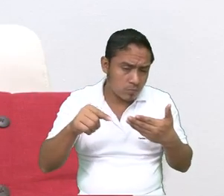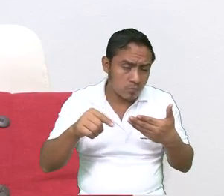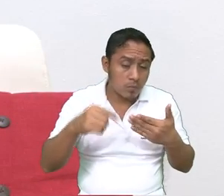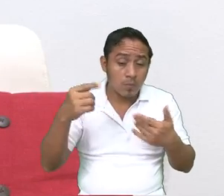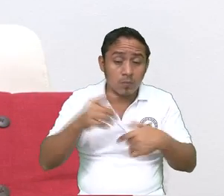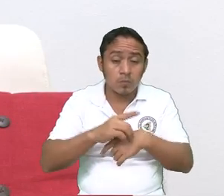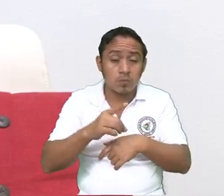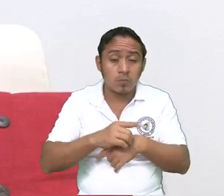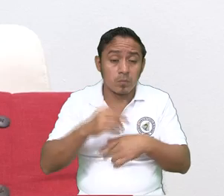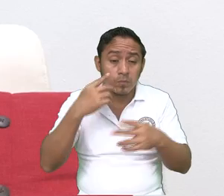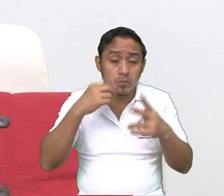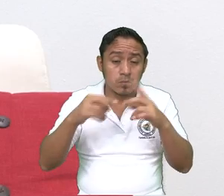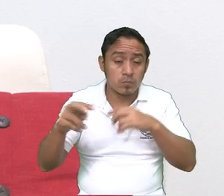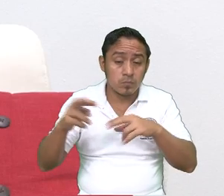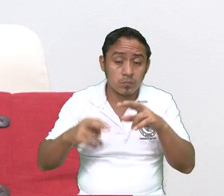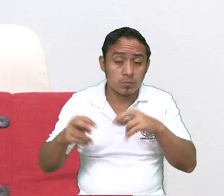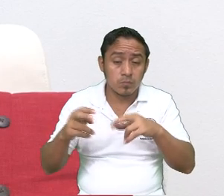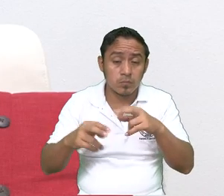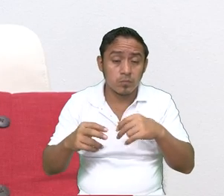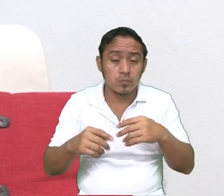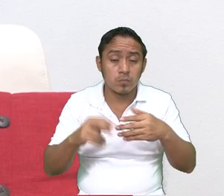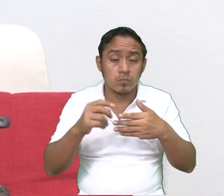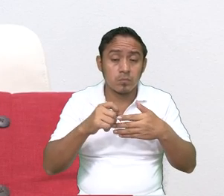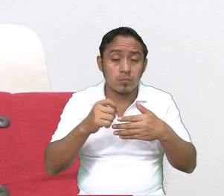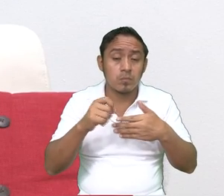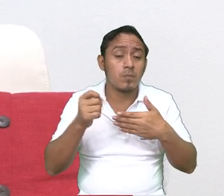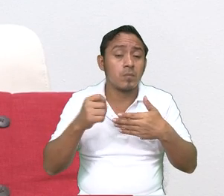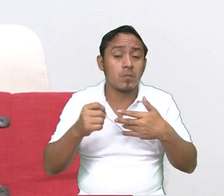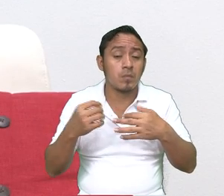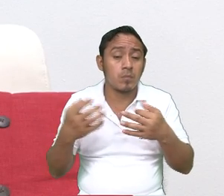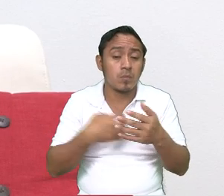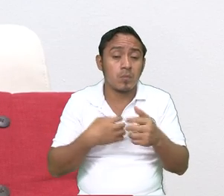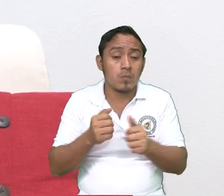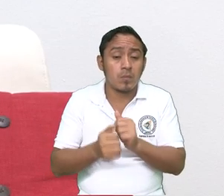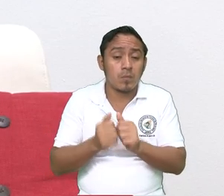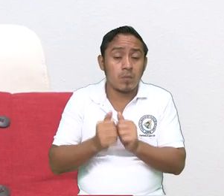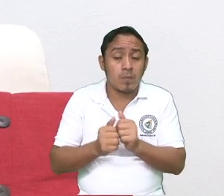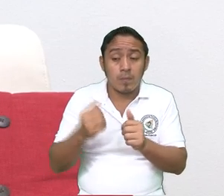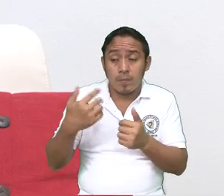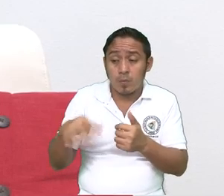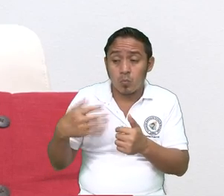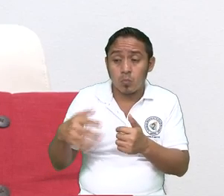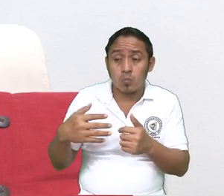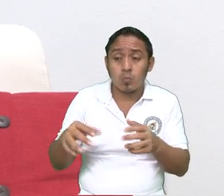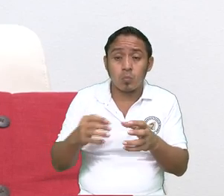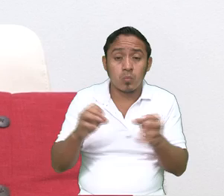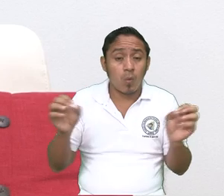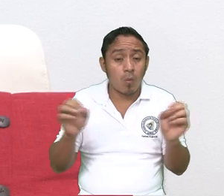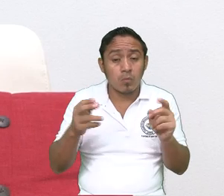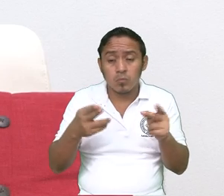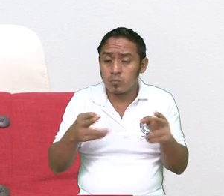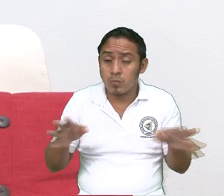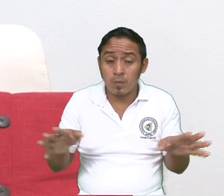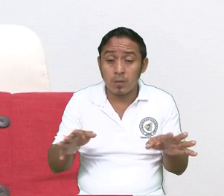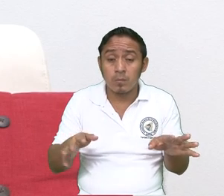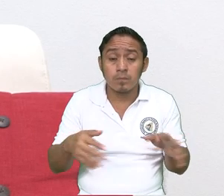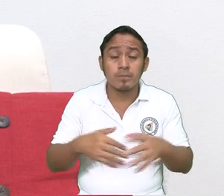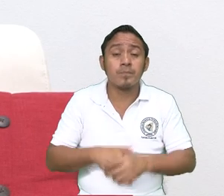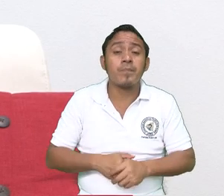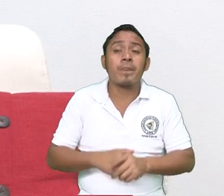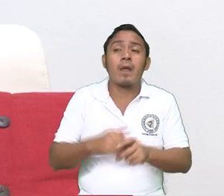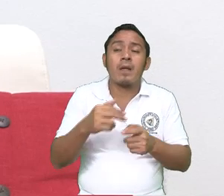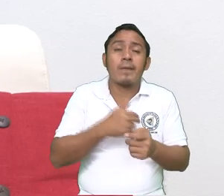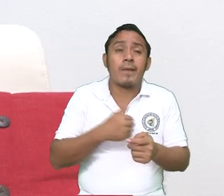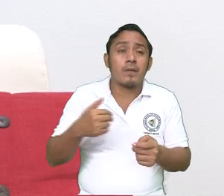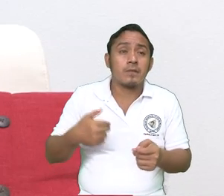parte médica o identificando si si estamos ante una situación de peligro entonces pues